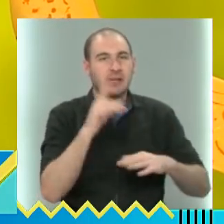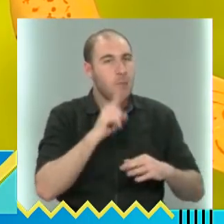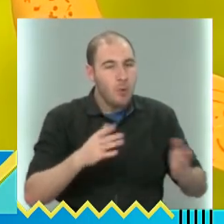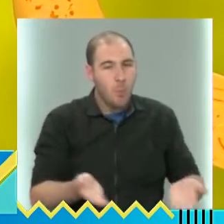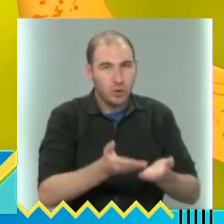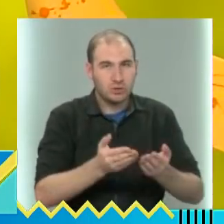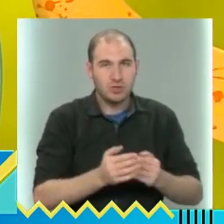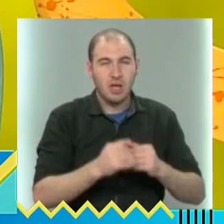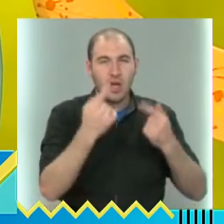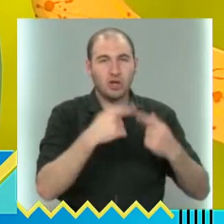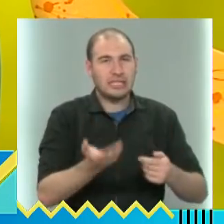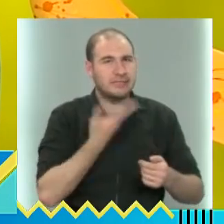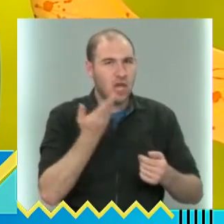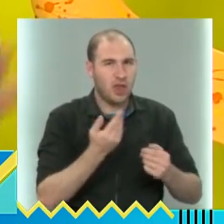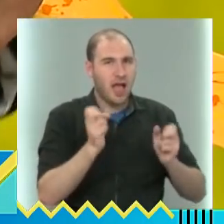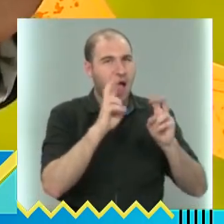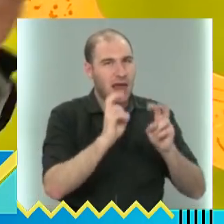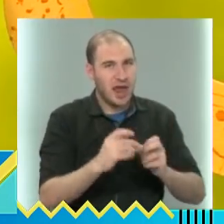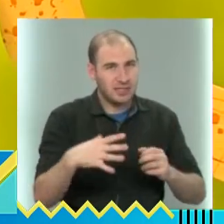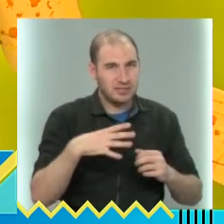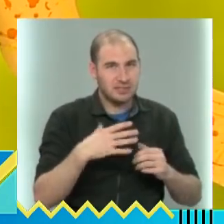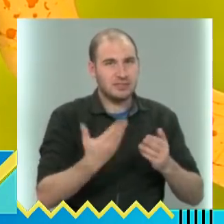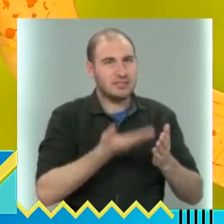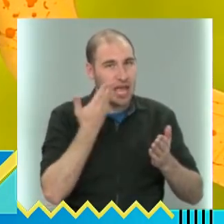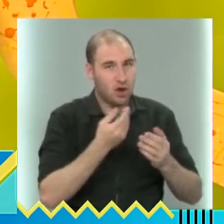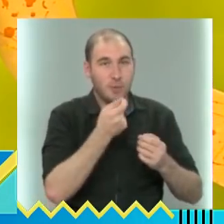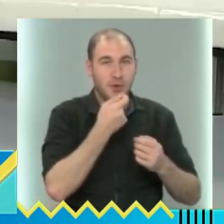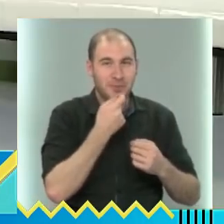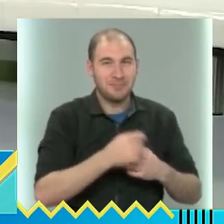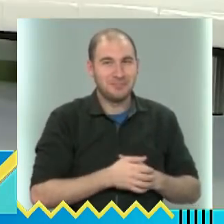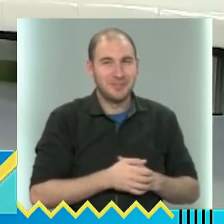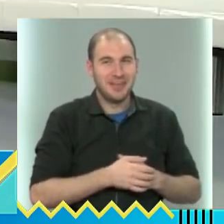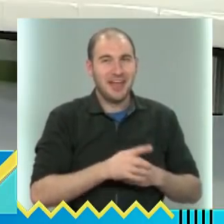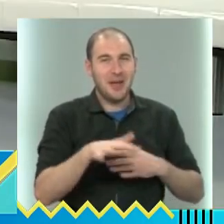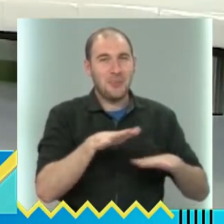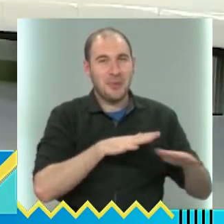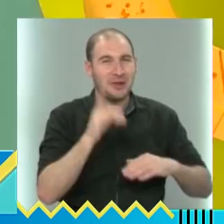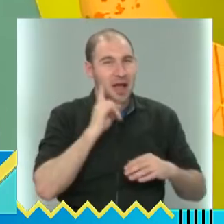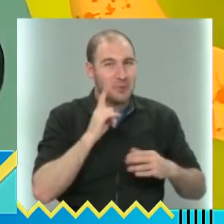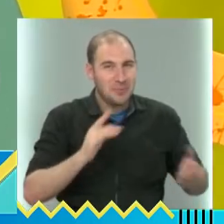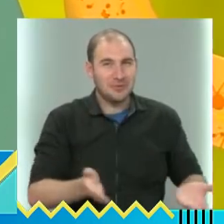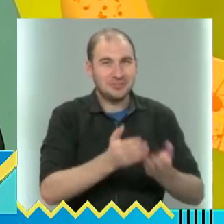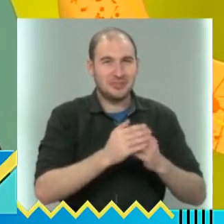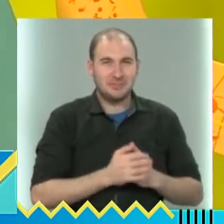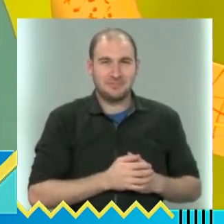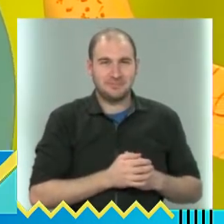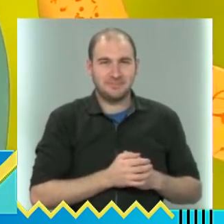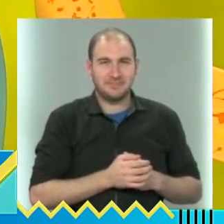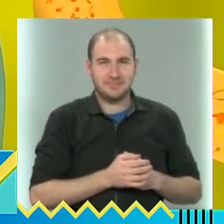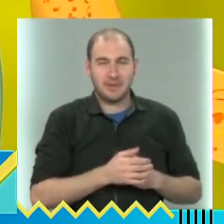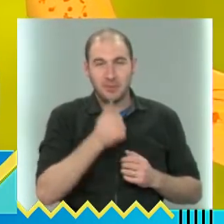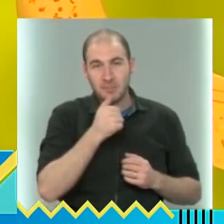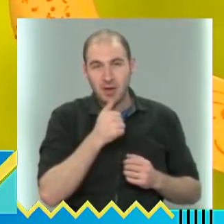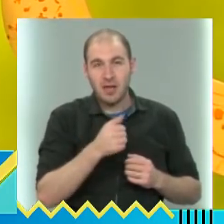inducida es un aspecto teórico a ser analizado, tan teórico, por ejemplo, como la sismicidad inducida por